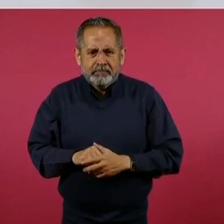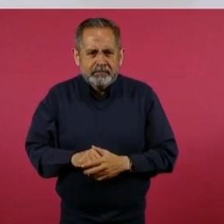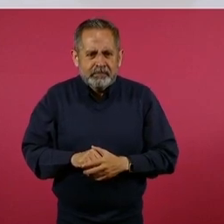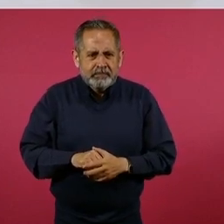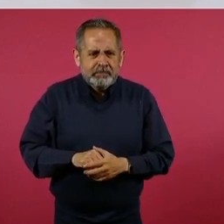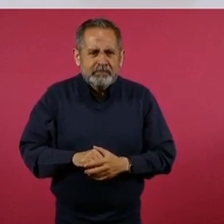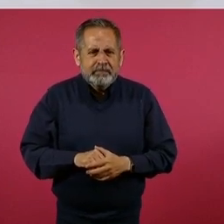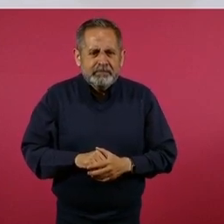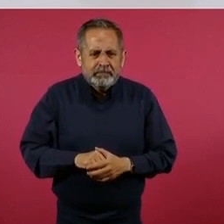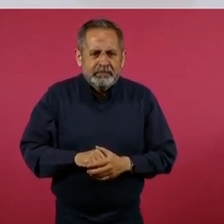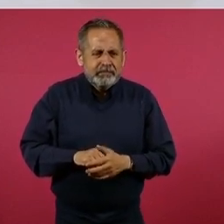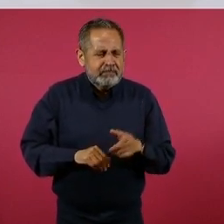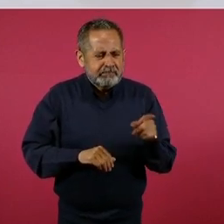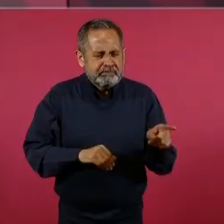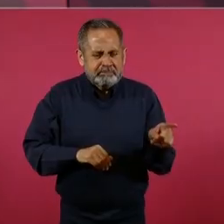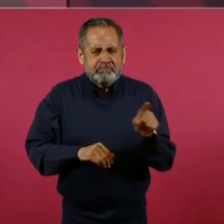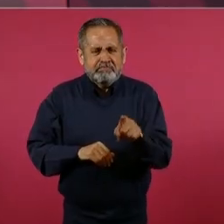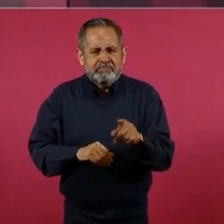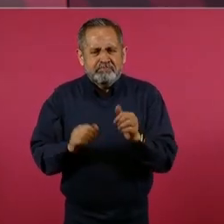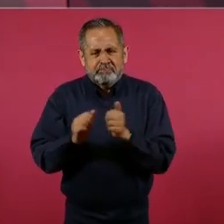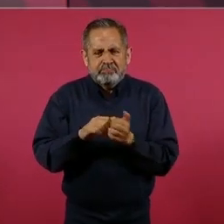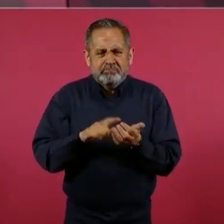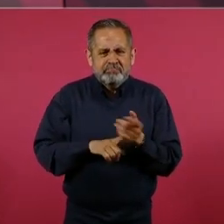con alguna relación